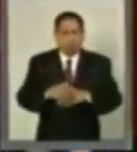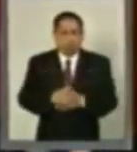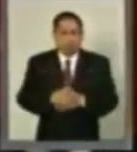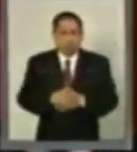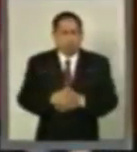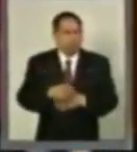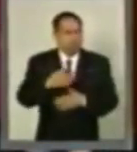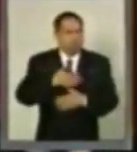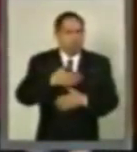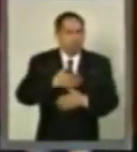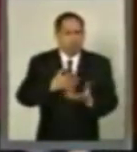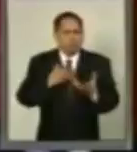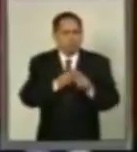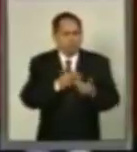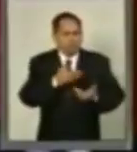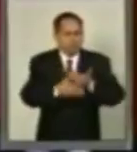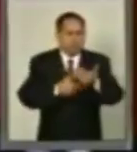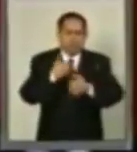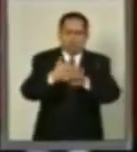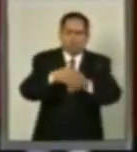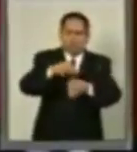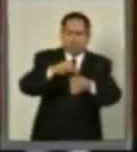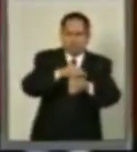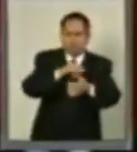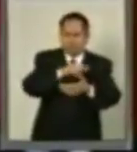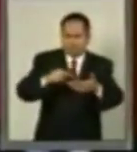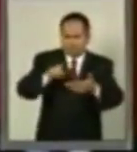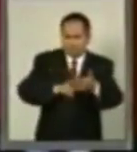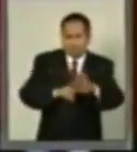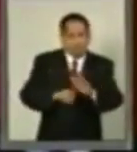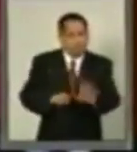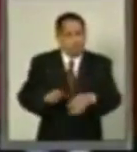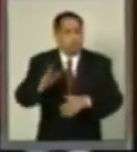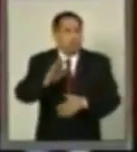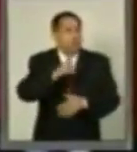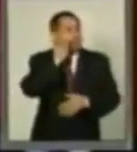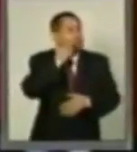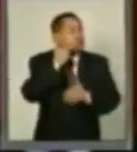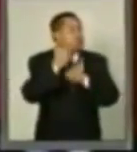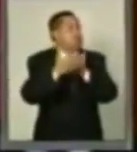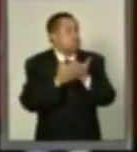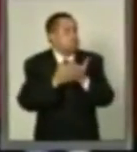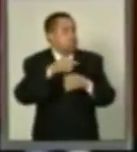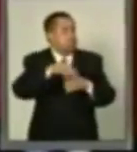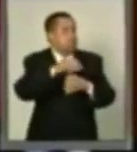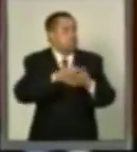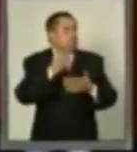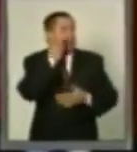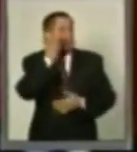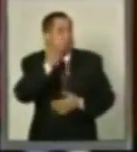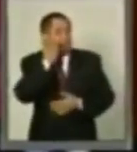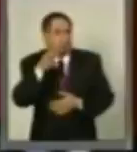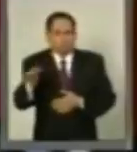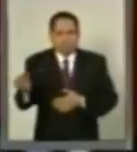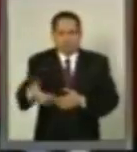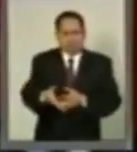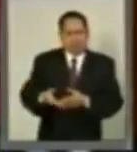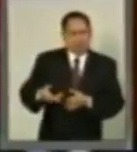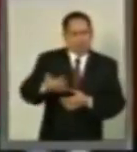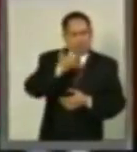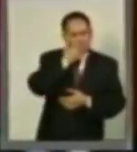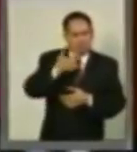inmersos en un proceso electoral, pero no nos escudemos en el proceso electoral ante acciones